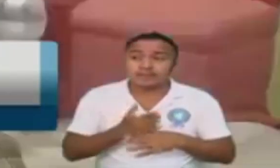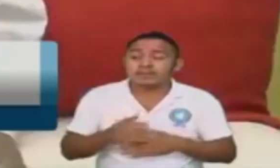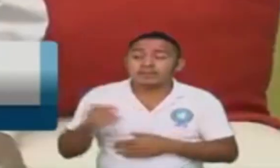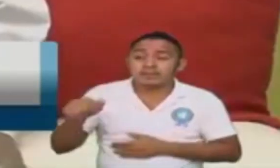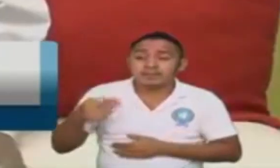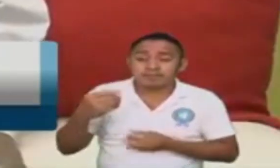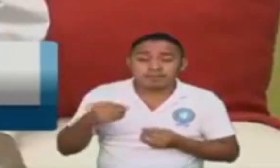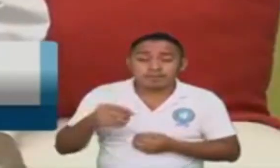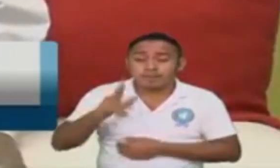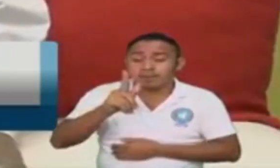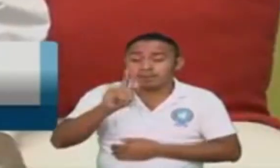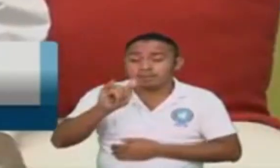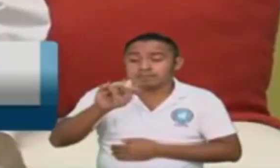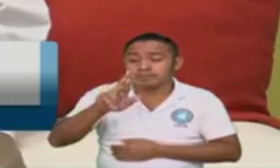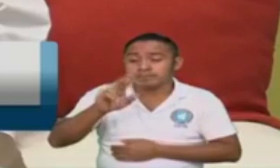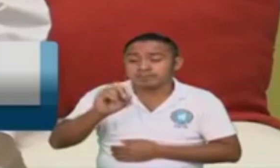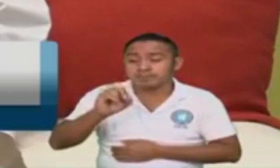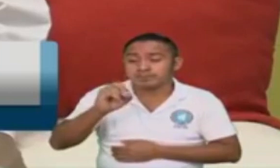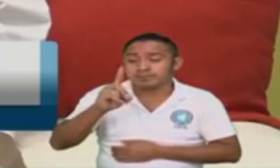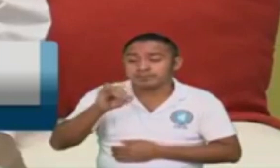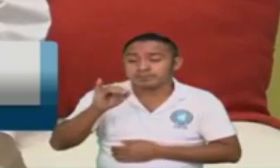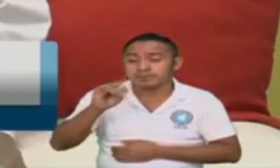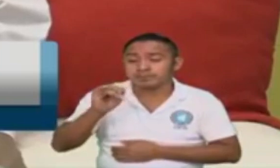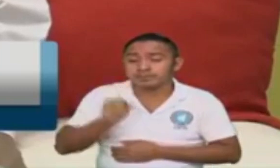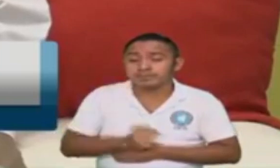tiroiditis, generalmente las tiroiditis se deben a procesos